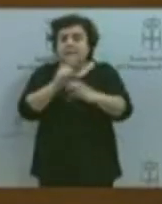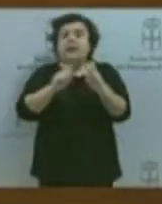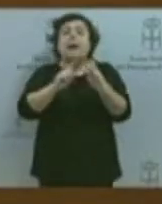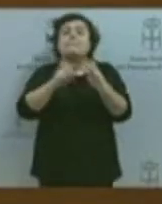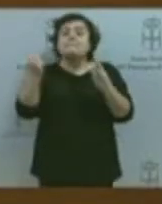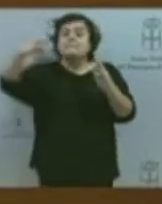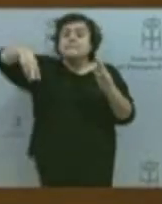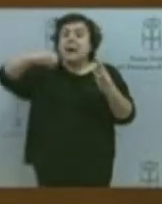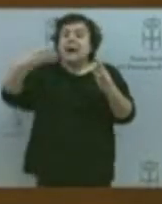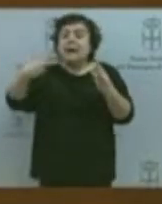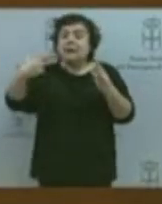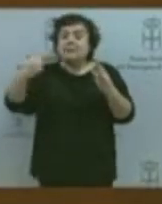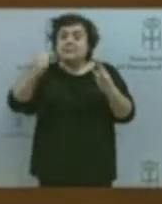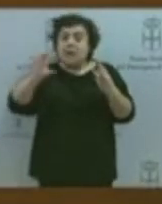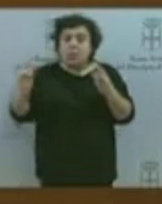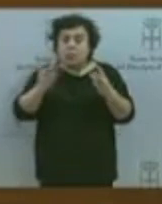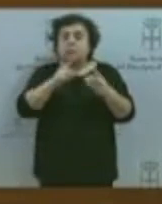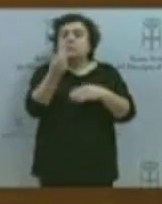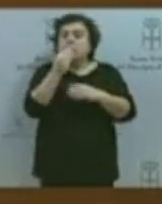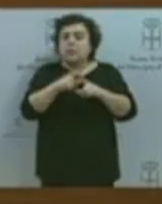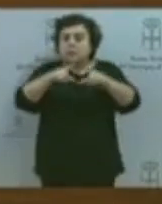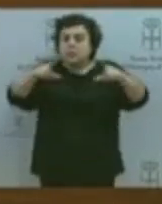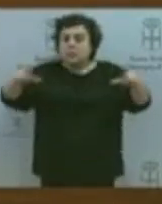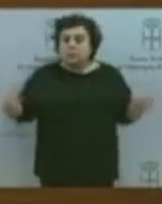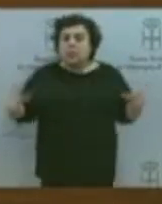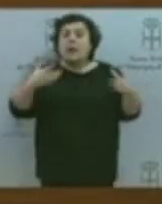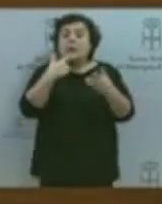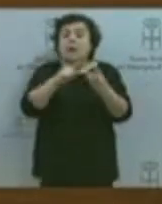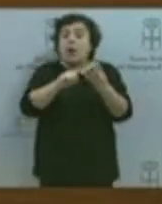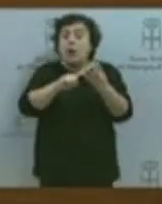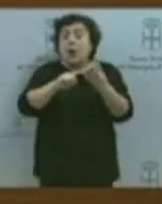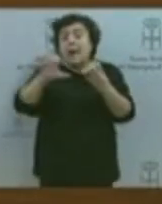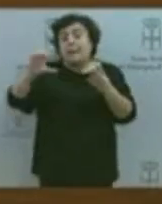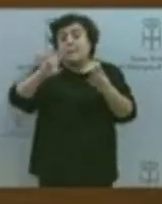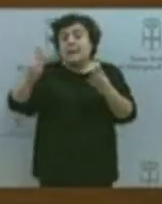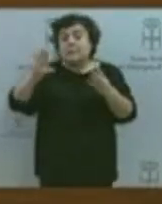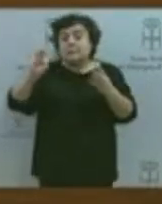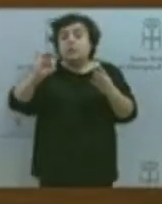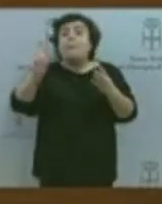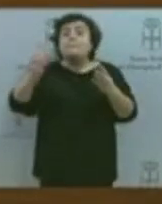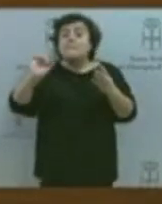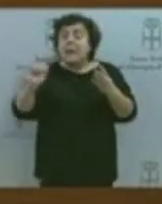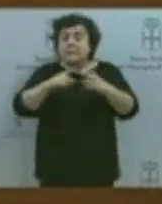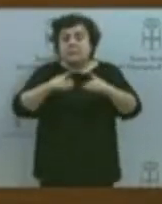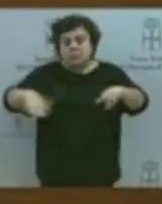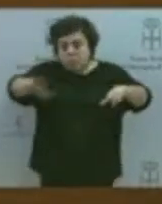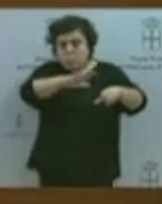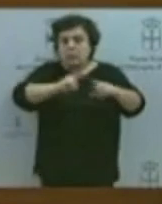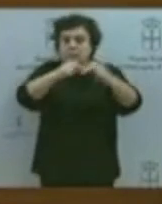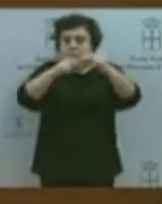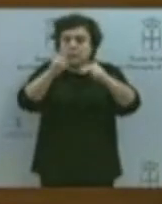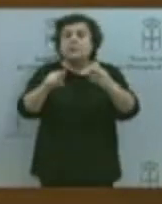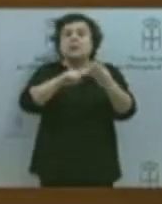comedor. En el Evaristo Valle, también otra obra de adecuación de espacio. Todo está adjudicado. En el César Rodríguez, renovación de la